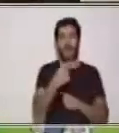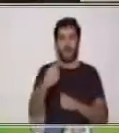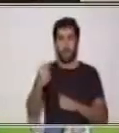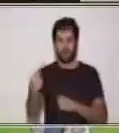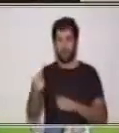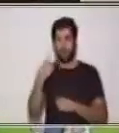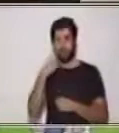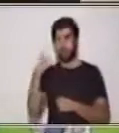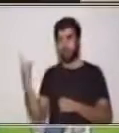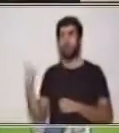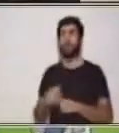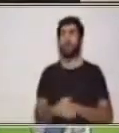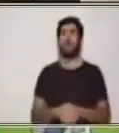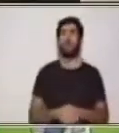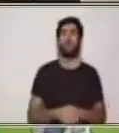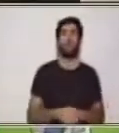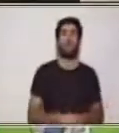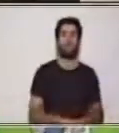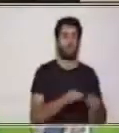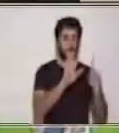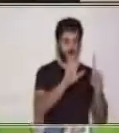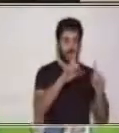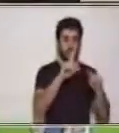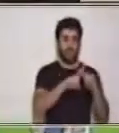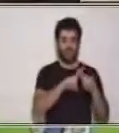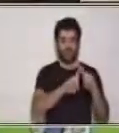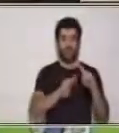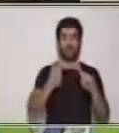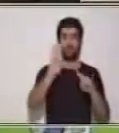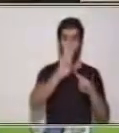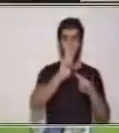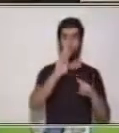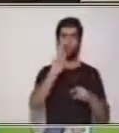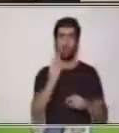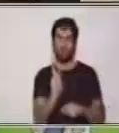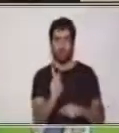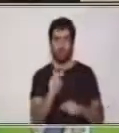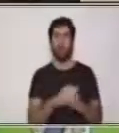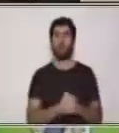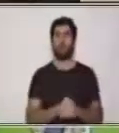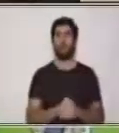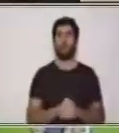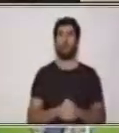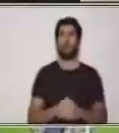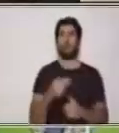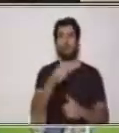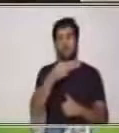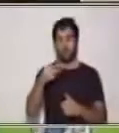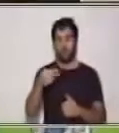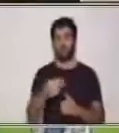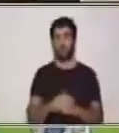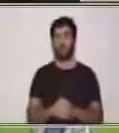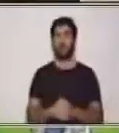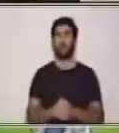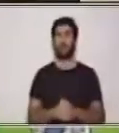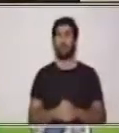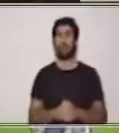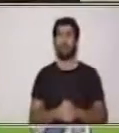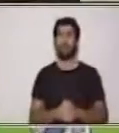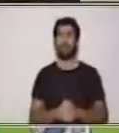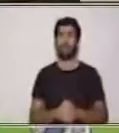términos. Nos dan 6x cubo y. El 6 lo podemos descomponer